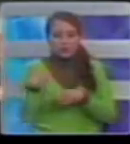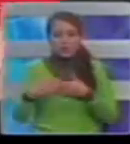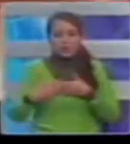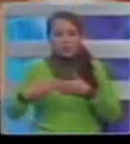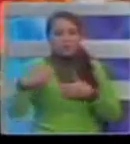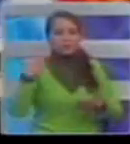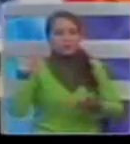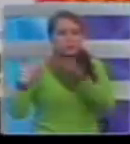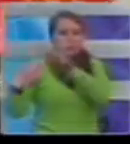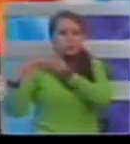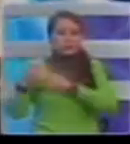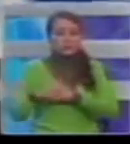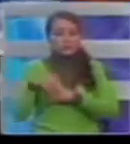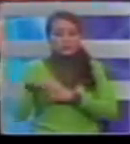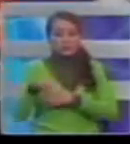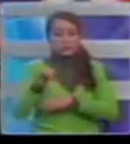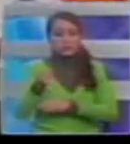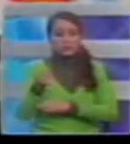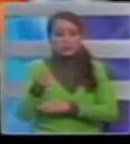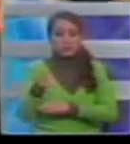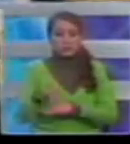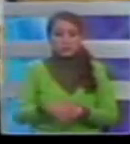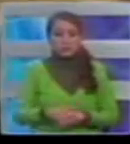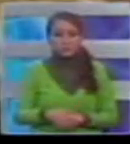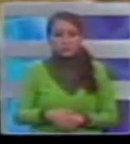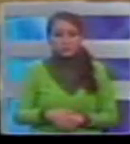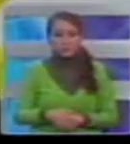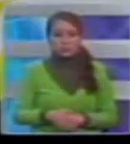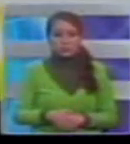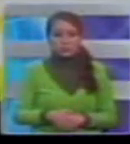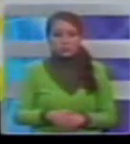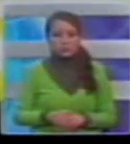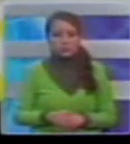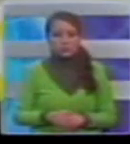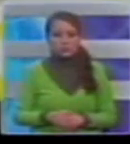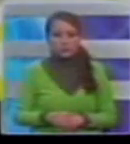de la historia. Durante este fin de semana seguirá activa la Semana Olímpica,